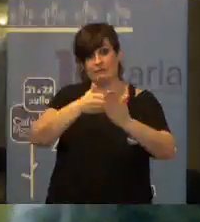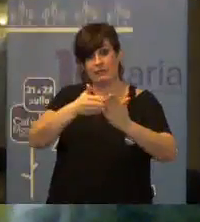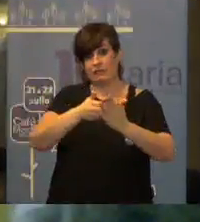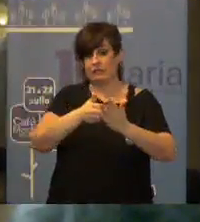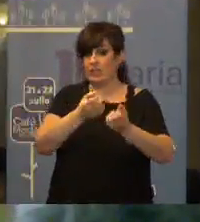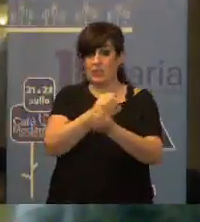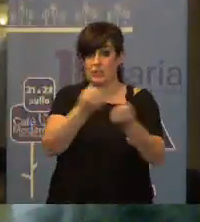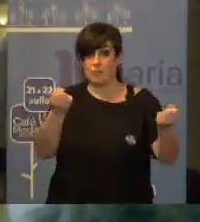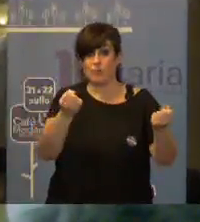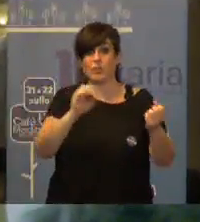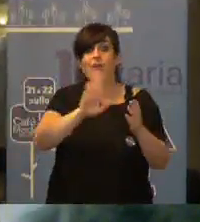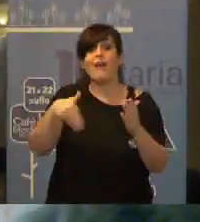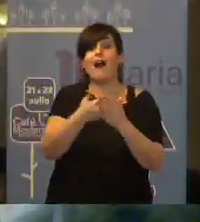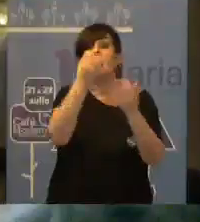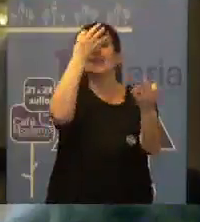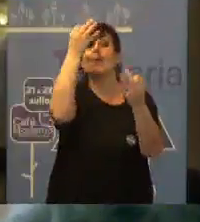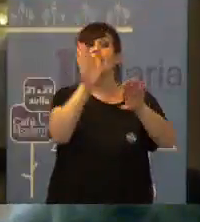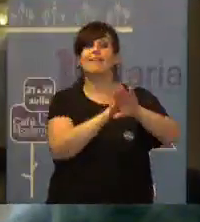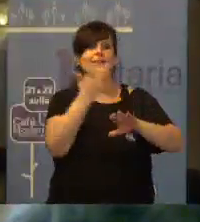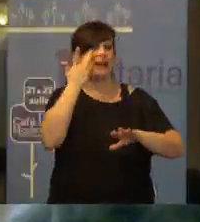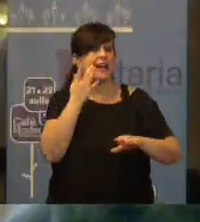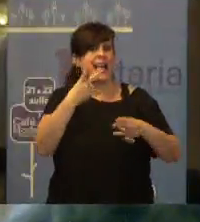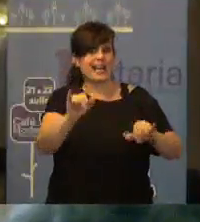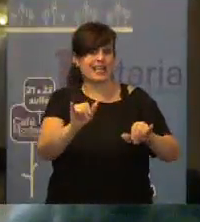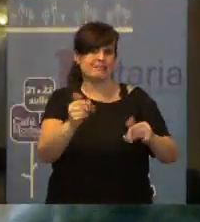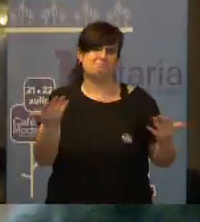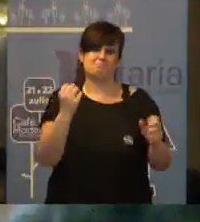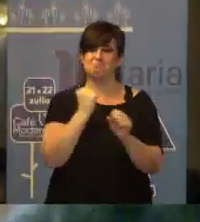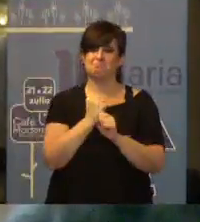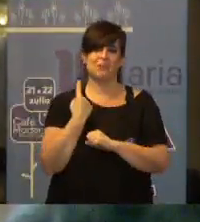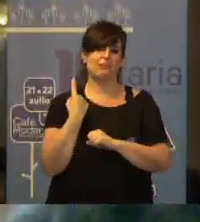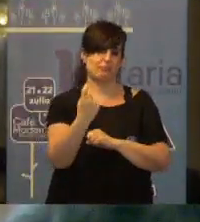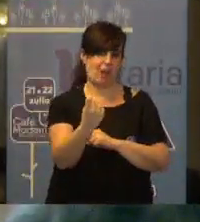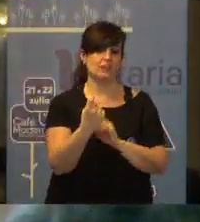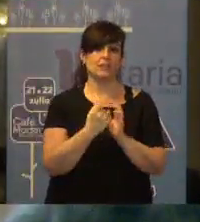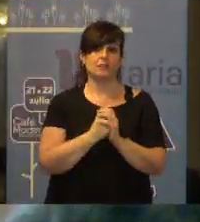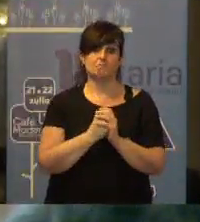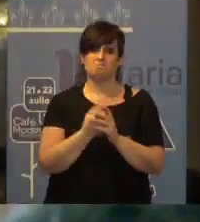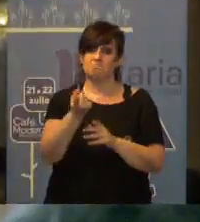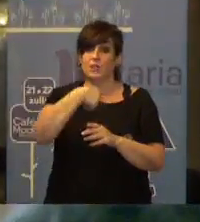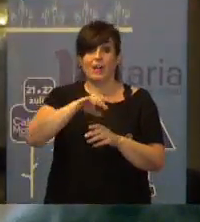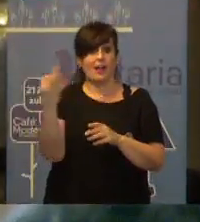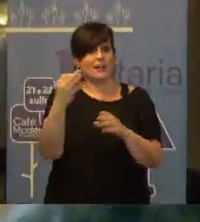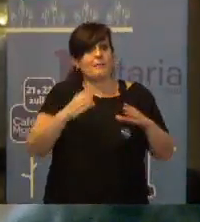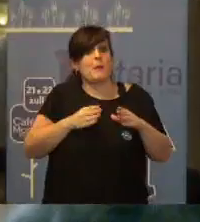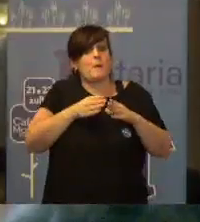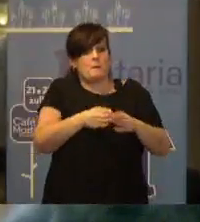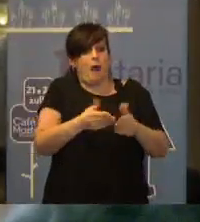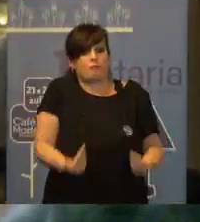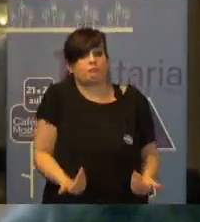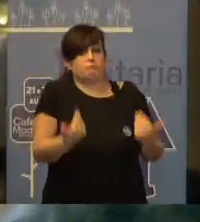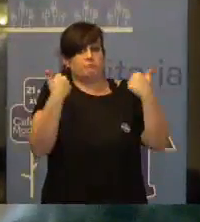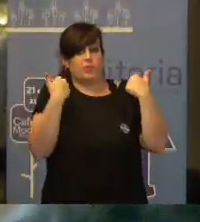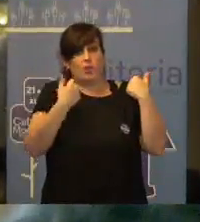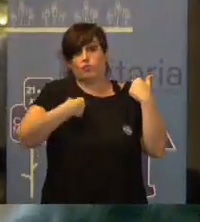esquerdas. Así que hai moito que facer e hai que coller a embarcación. Non estou moi seguro se vamos a